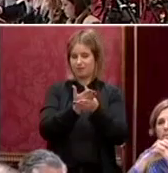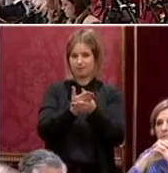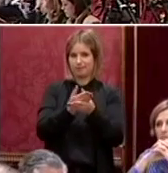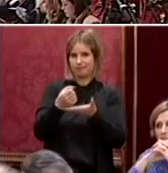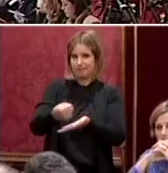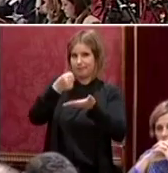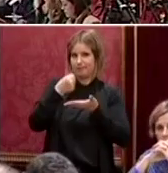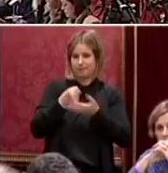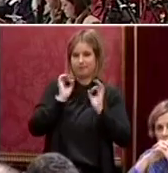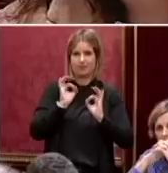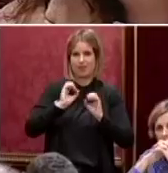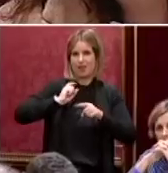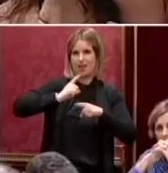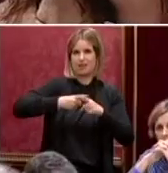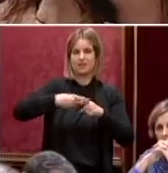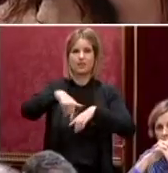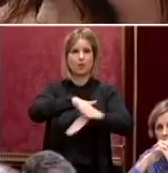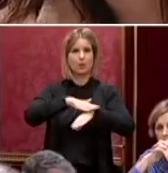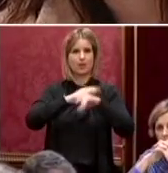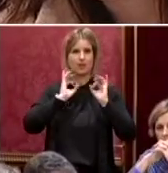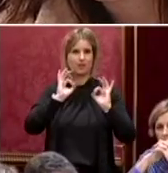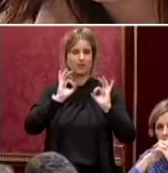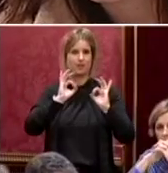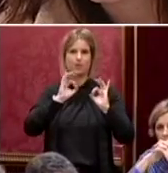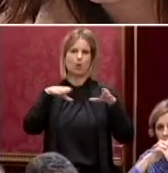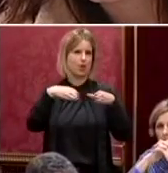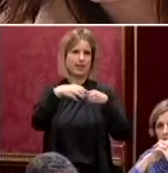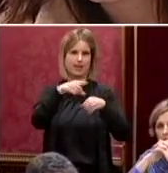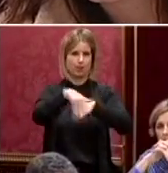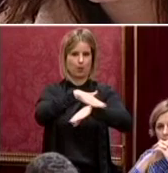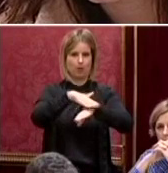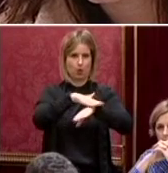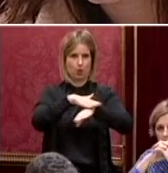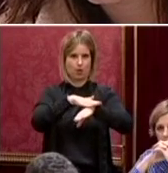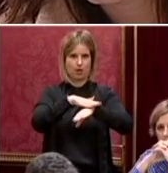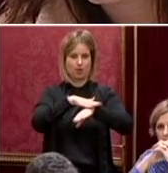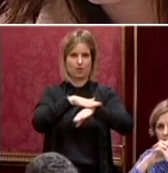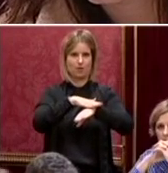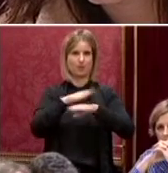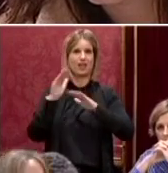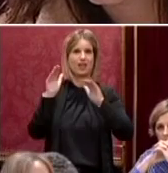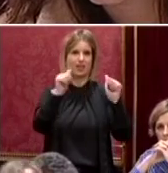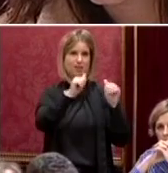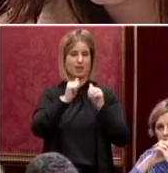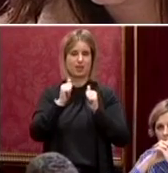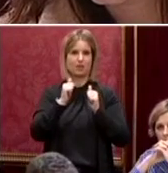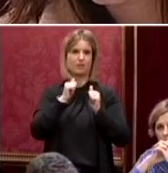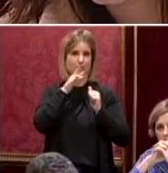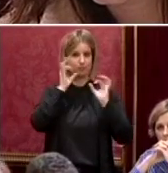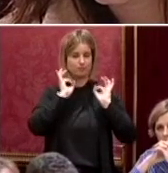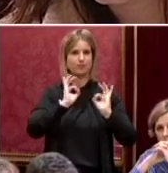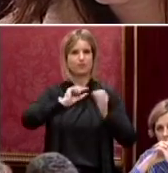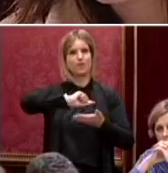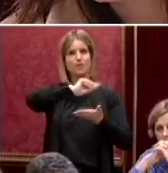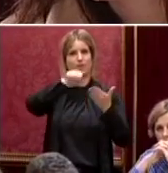de la anterior corporación, en concreto, no de la corporación, del equipo de gobierno, que se despidieron firmando